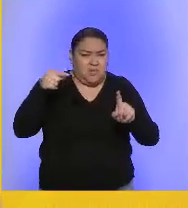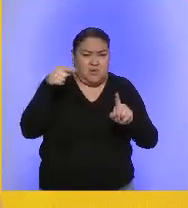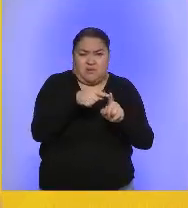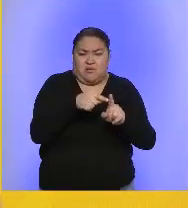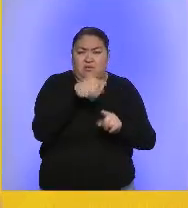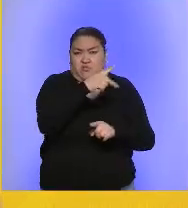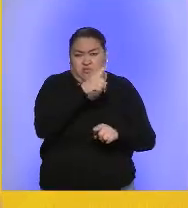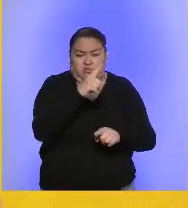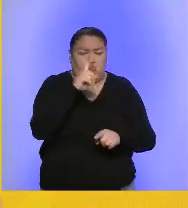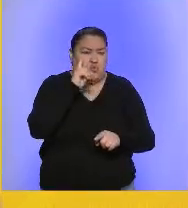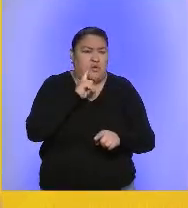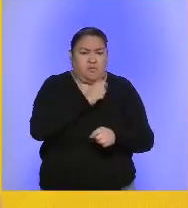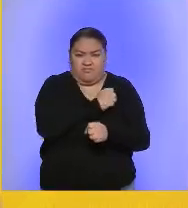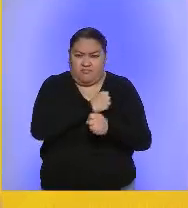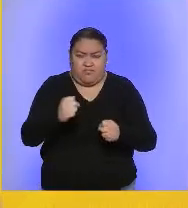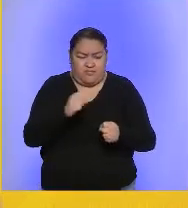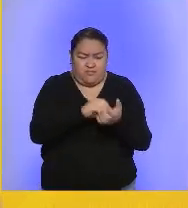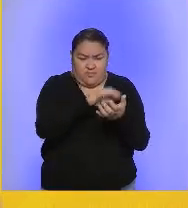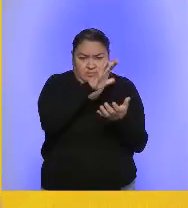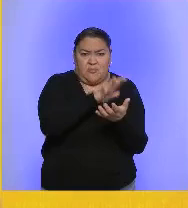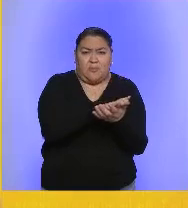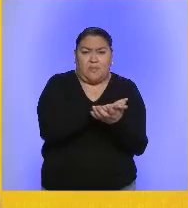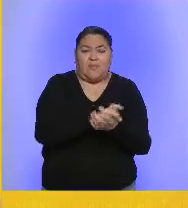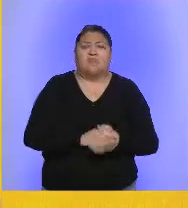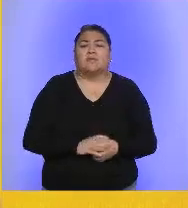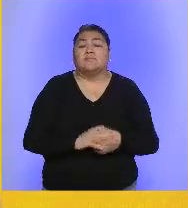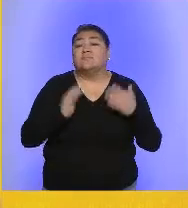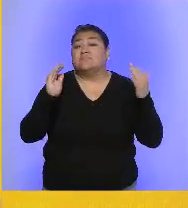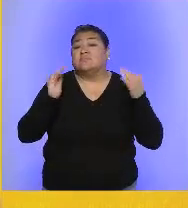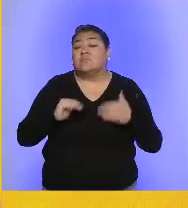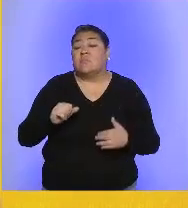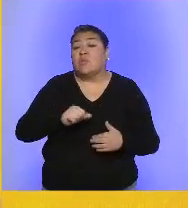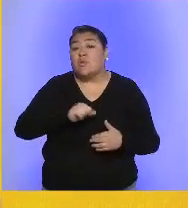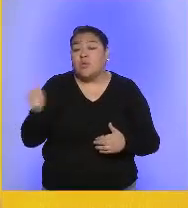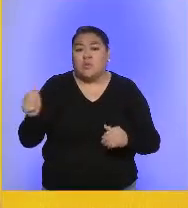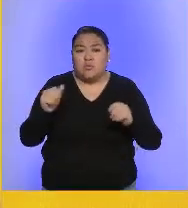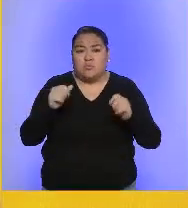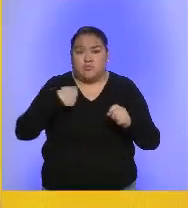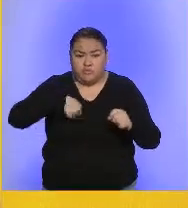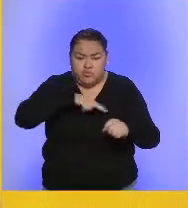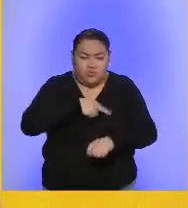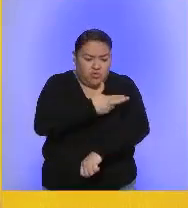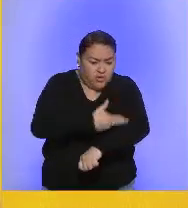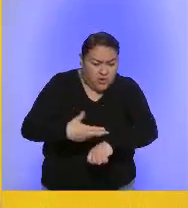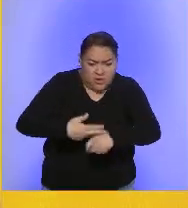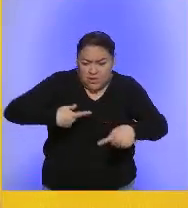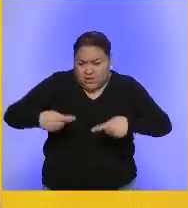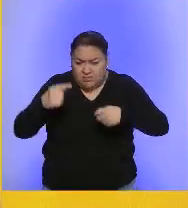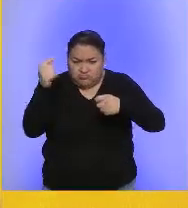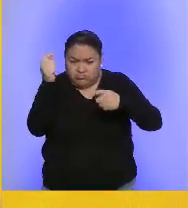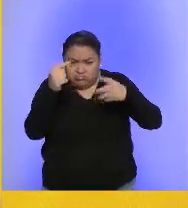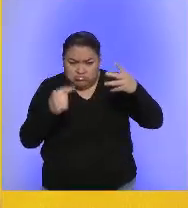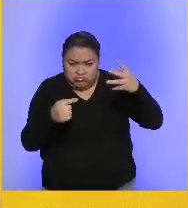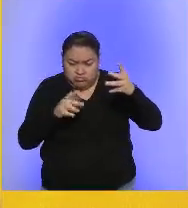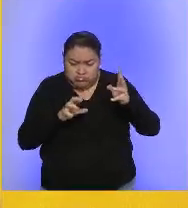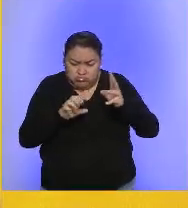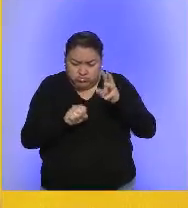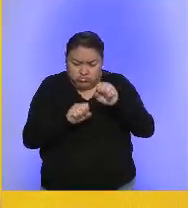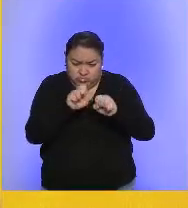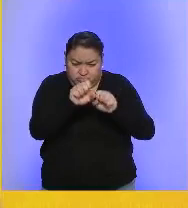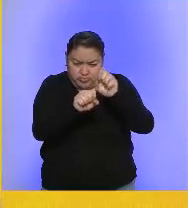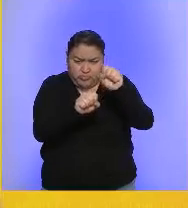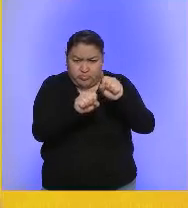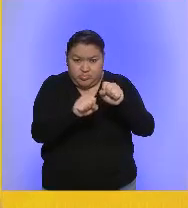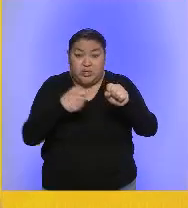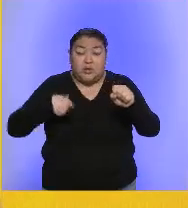importante no dar un paso atrás de todo lo que hemos logrado para hacer una democracia más